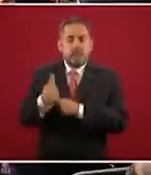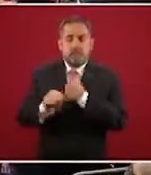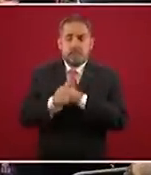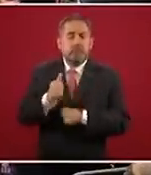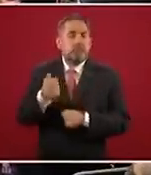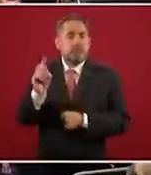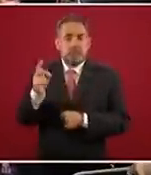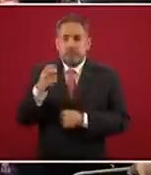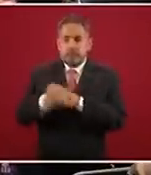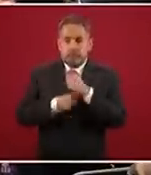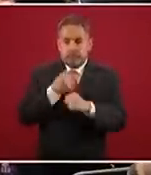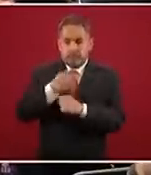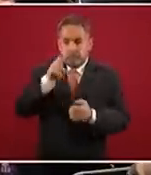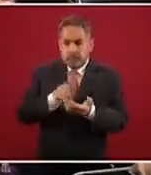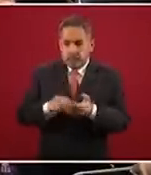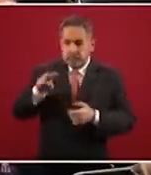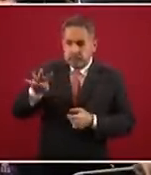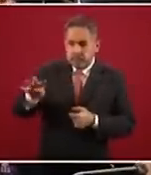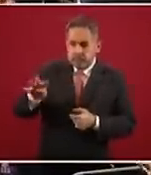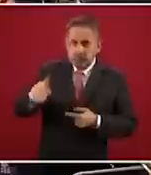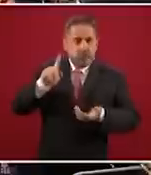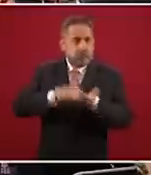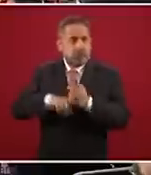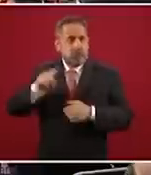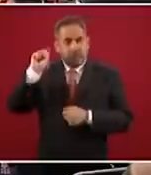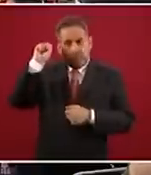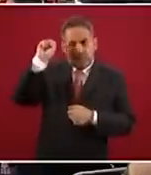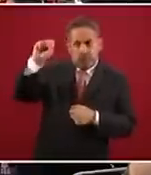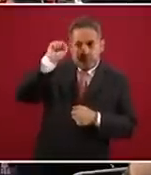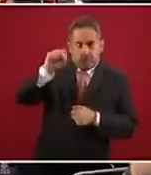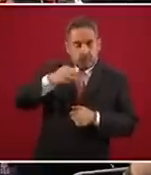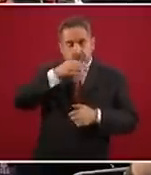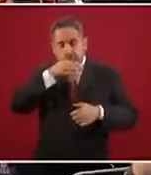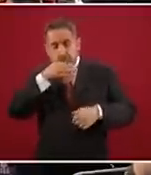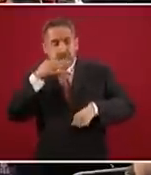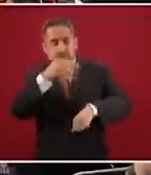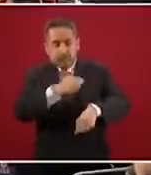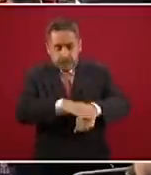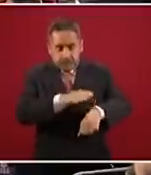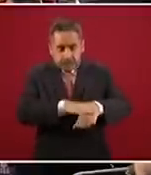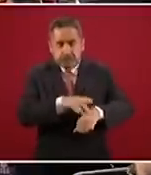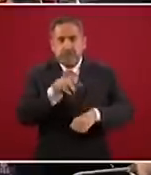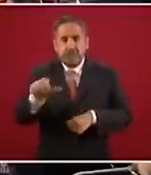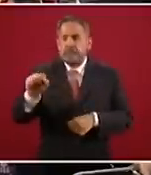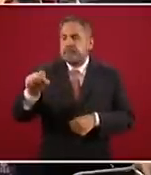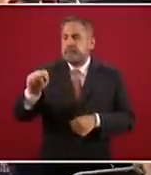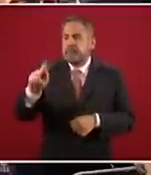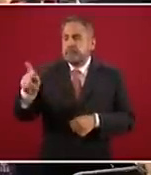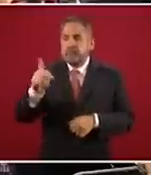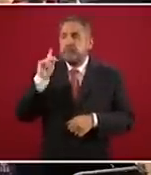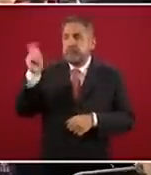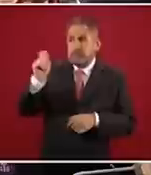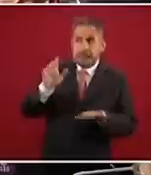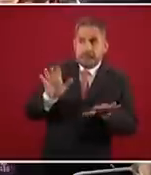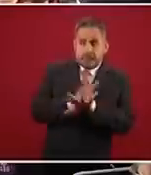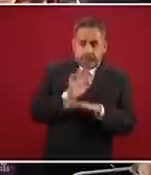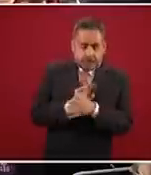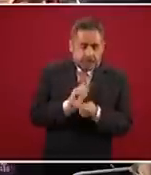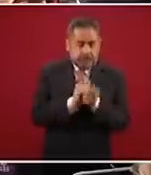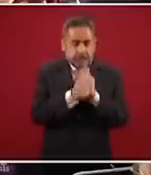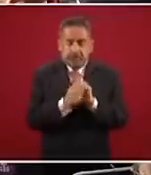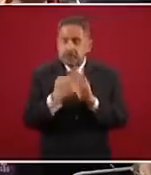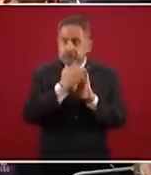de 2019, el sindicato notificó a la Secretaría del Trabajo la adecuación de